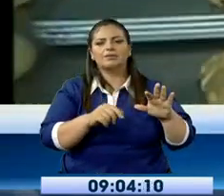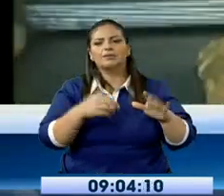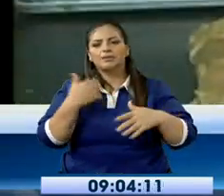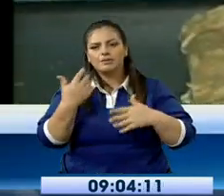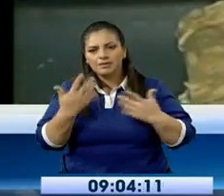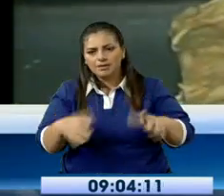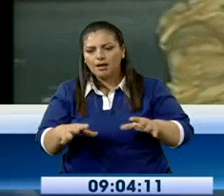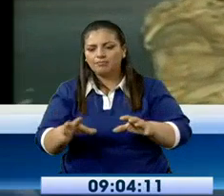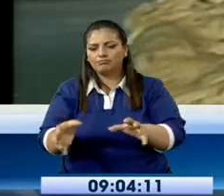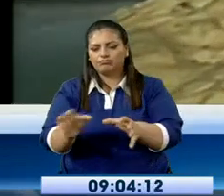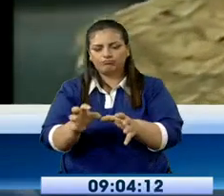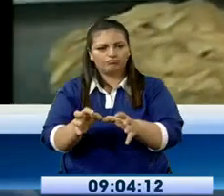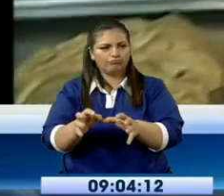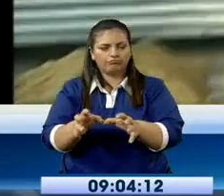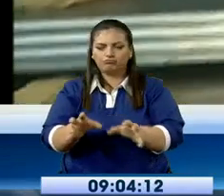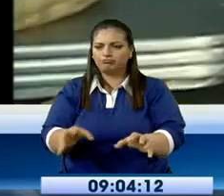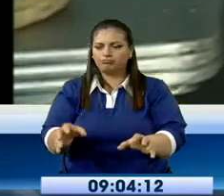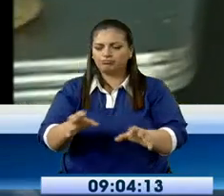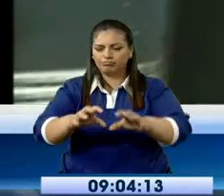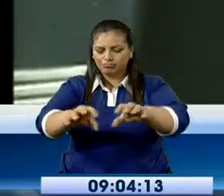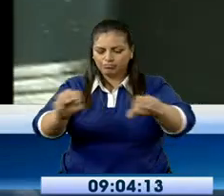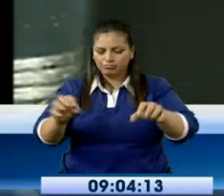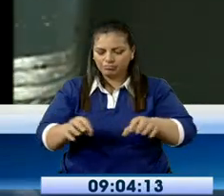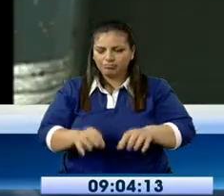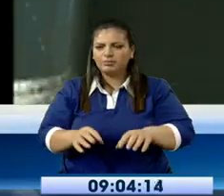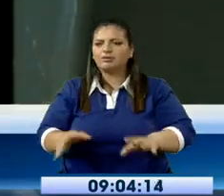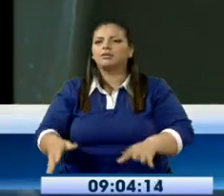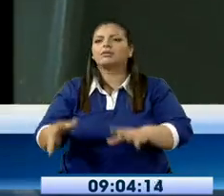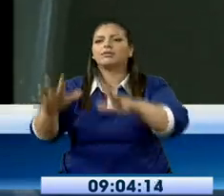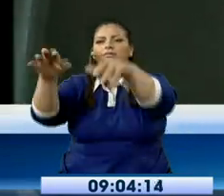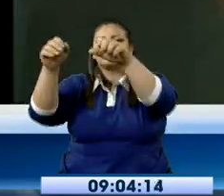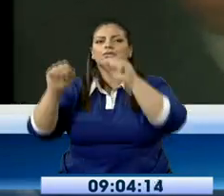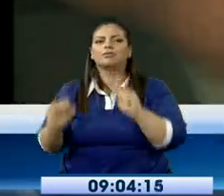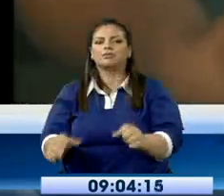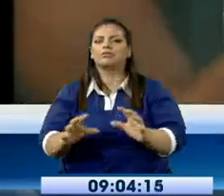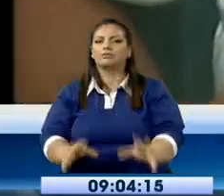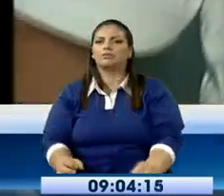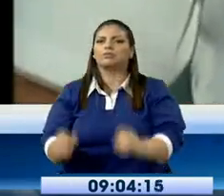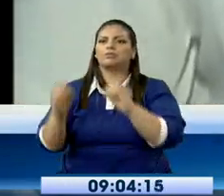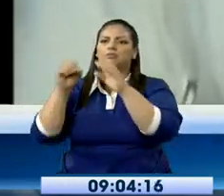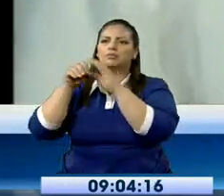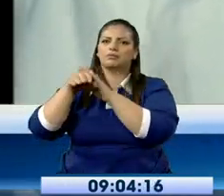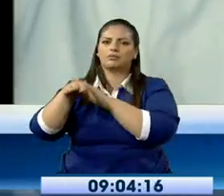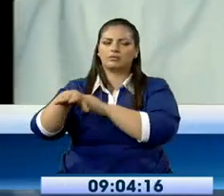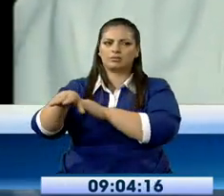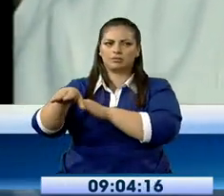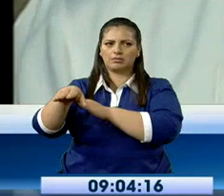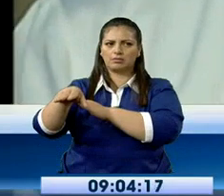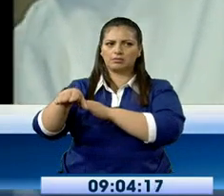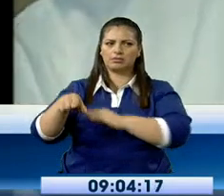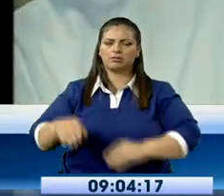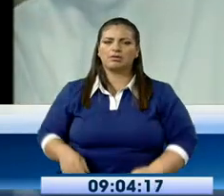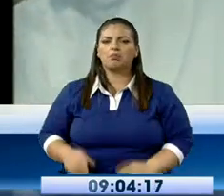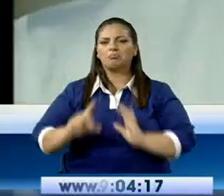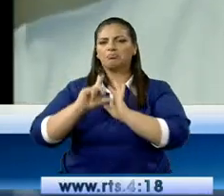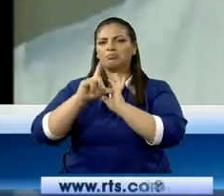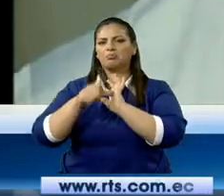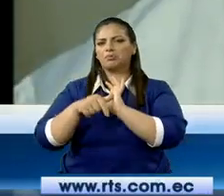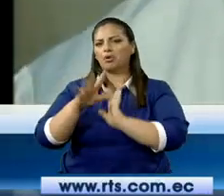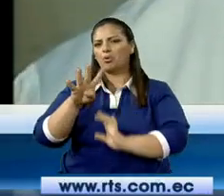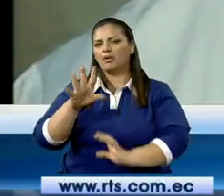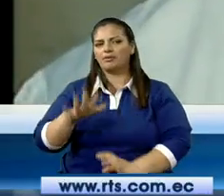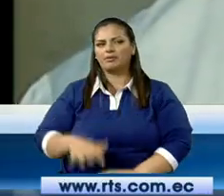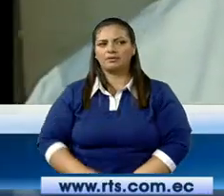La levadura haga su efecto. O sea, obviamente, más que la levadura, para que no produzca gases nuestro pan, que la fermentación